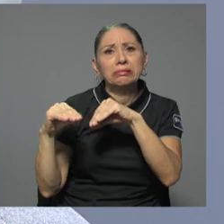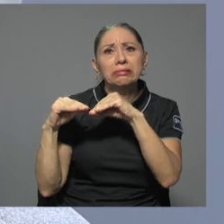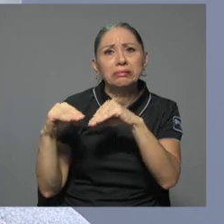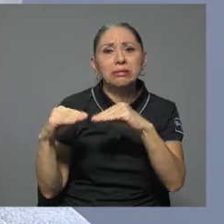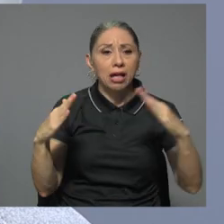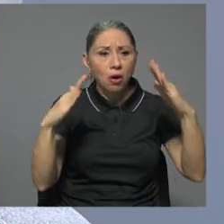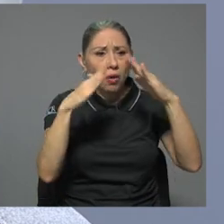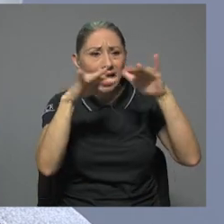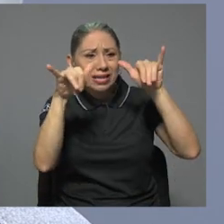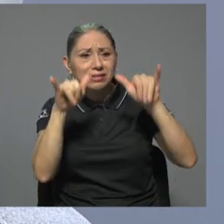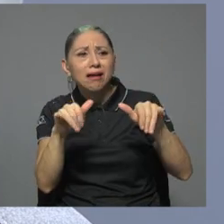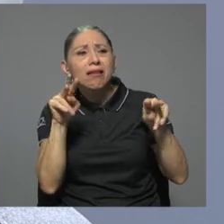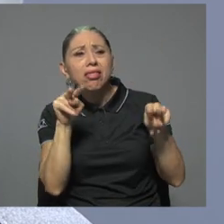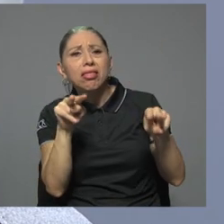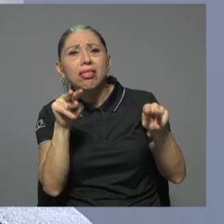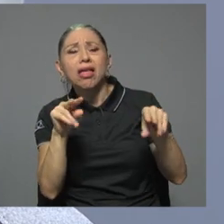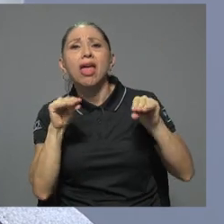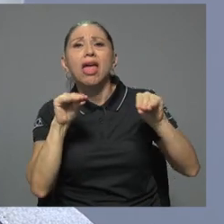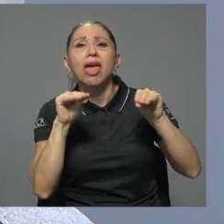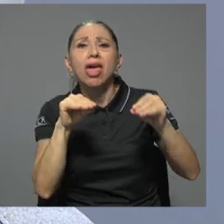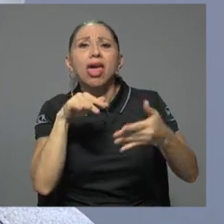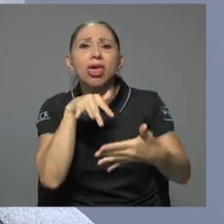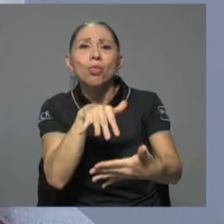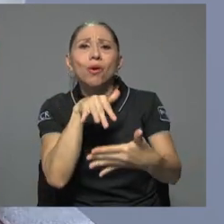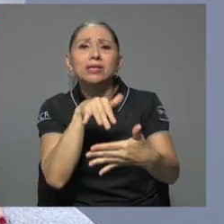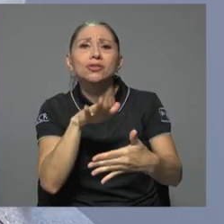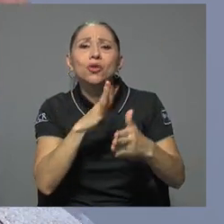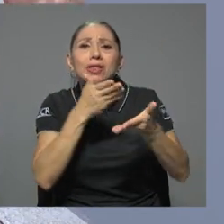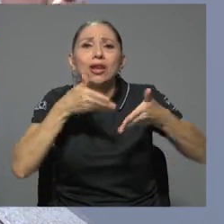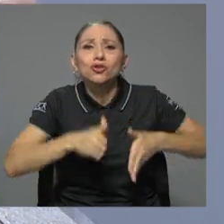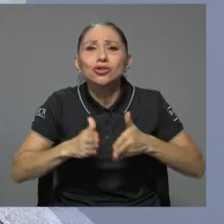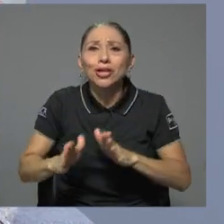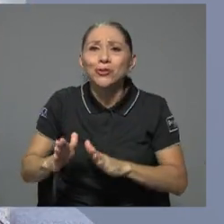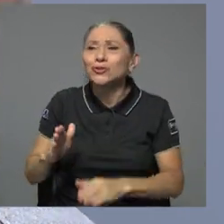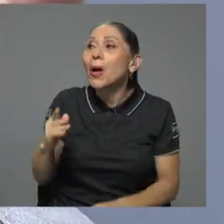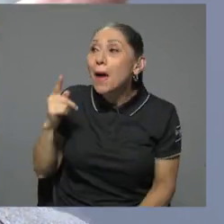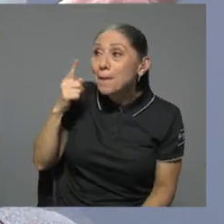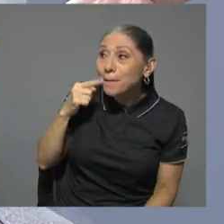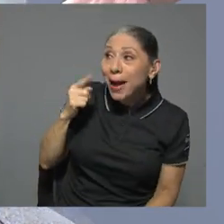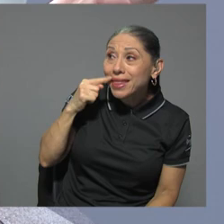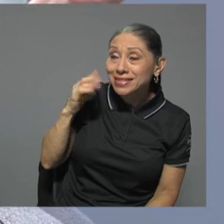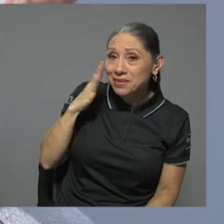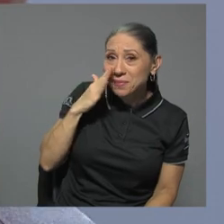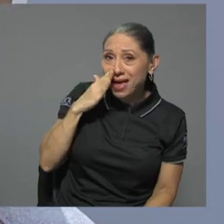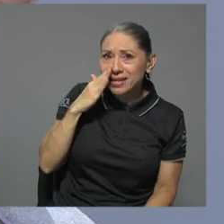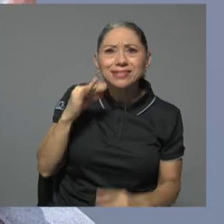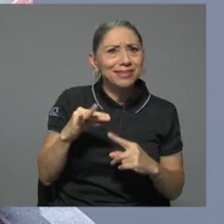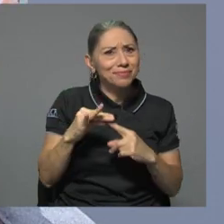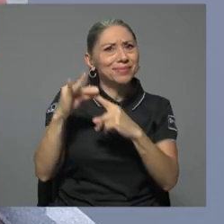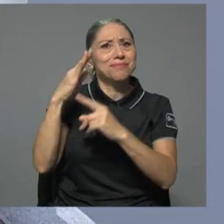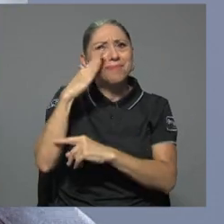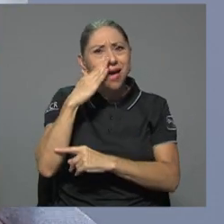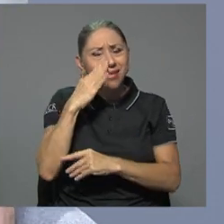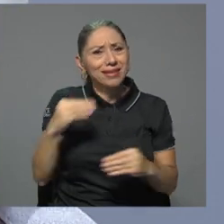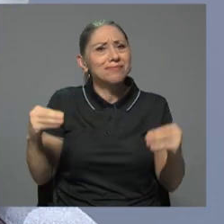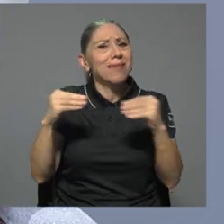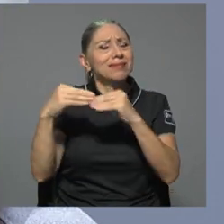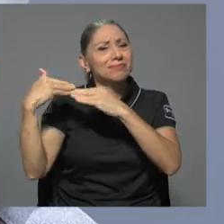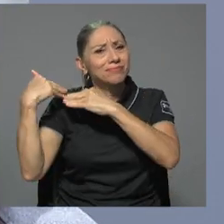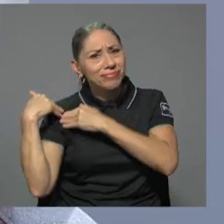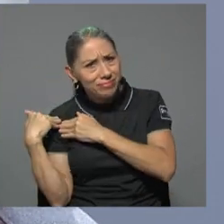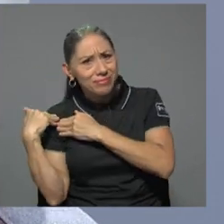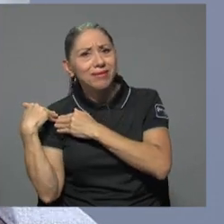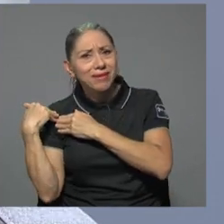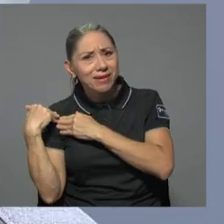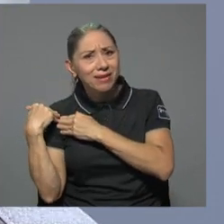sus hogares viendo la educación de sus hijos tenemos que ir las madres sobre todo con una carga adicional